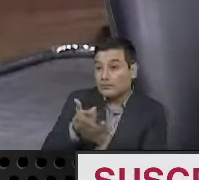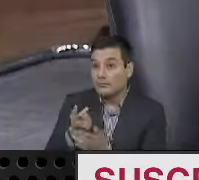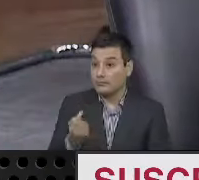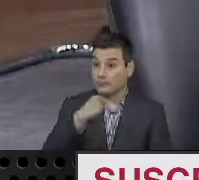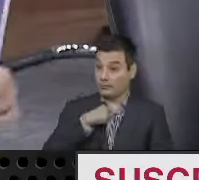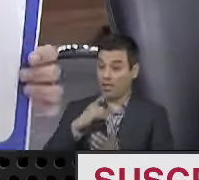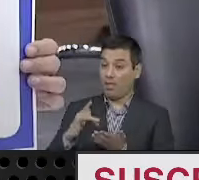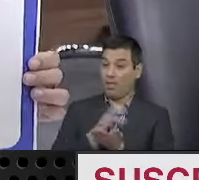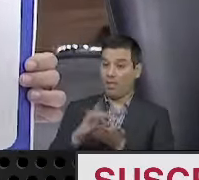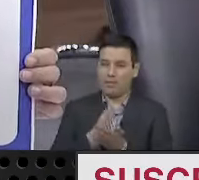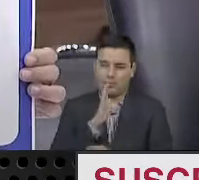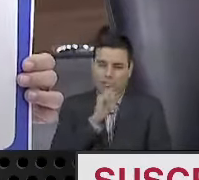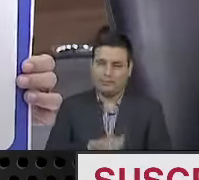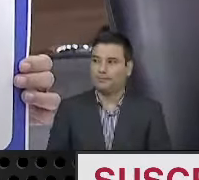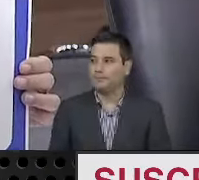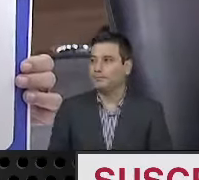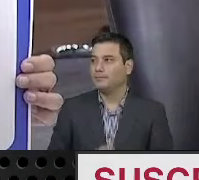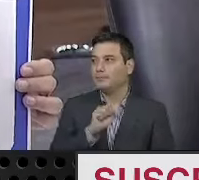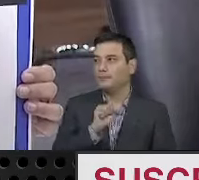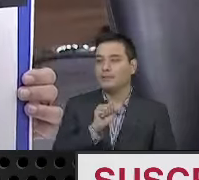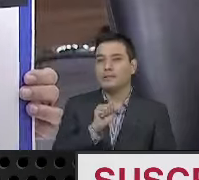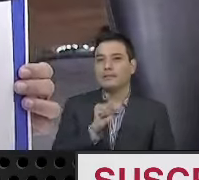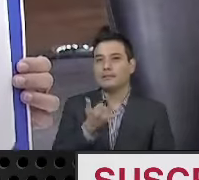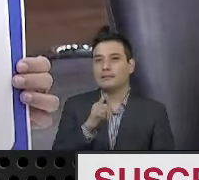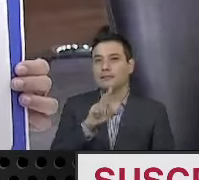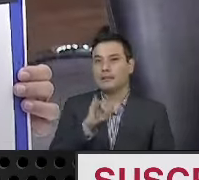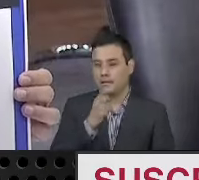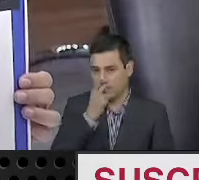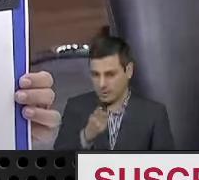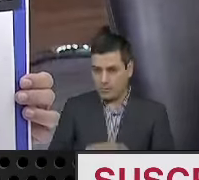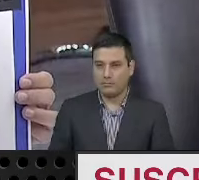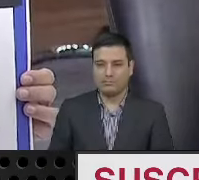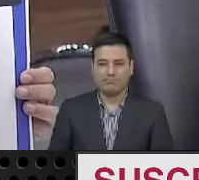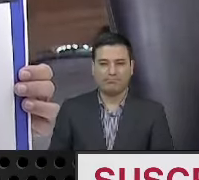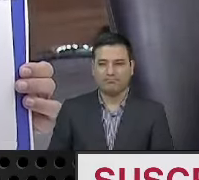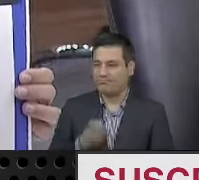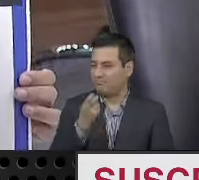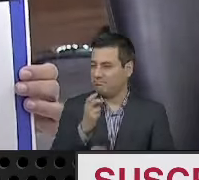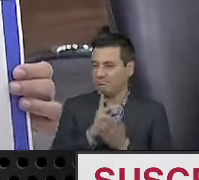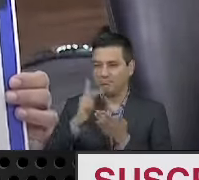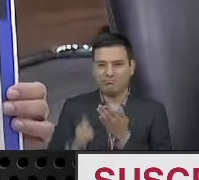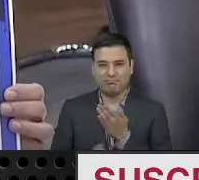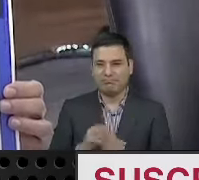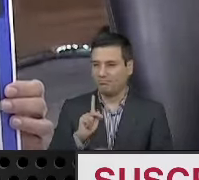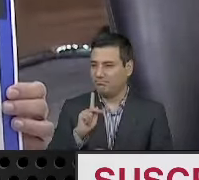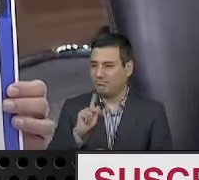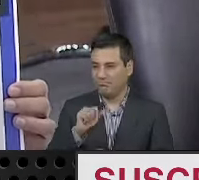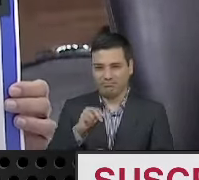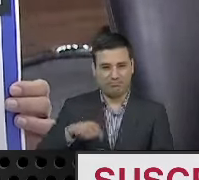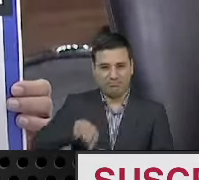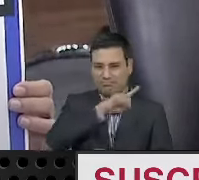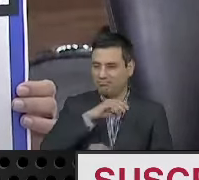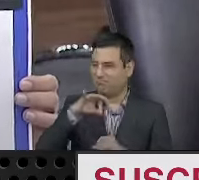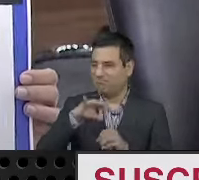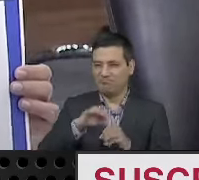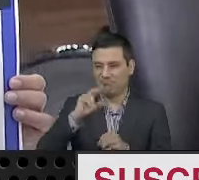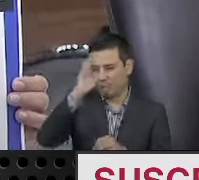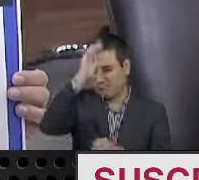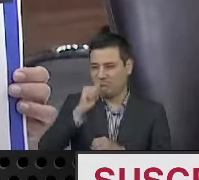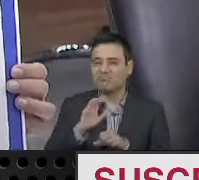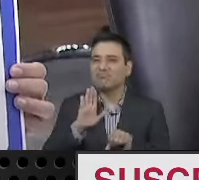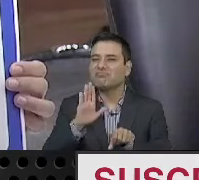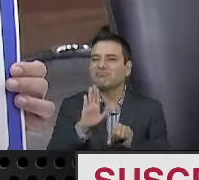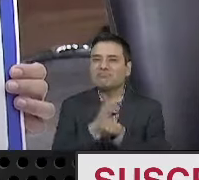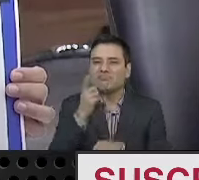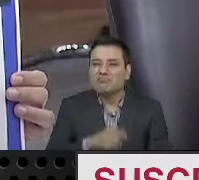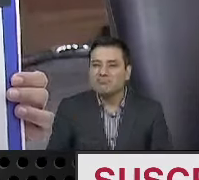político Silvia Violeta garfias vamos a votar en contra el grupo parlamentario del pan porque no nos vamos a prestar